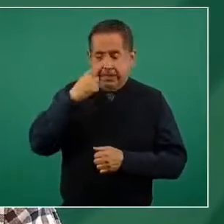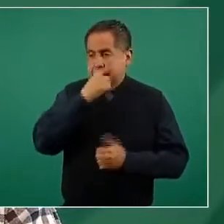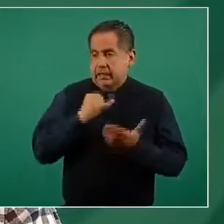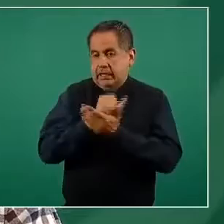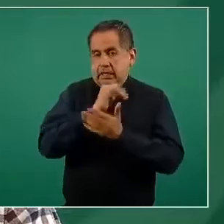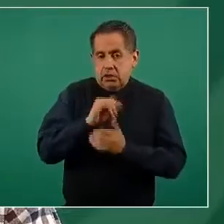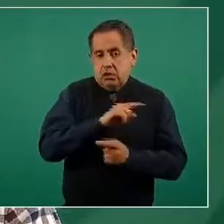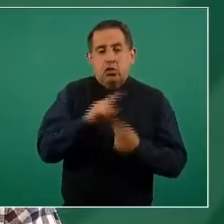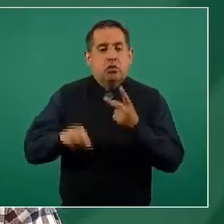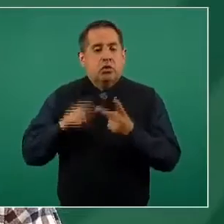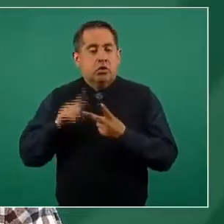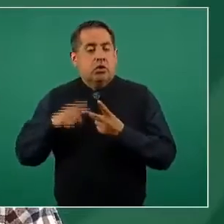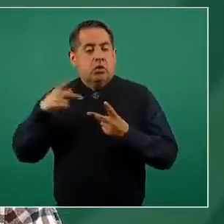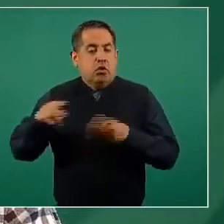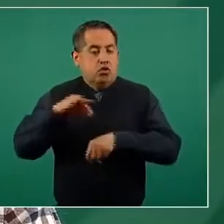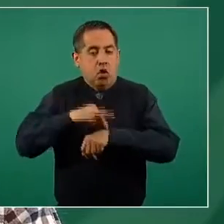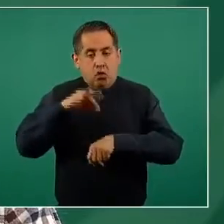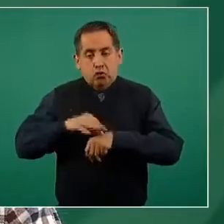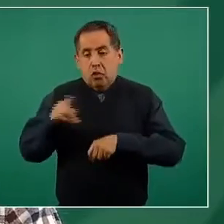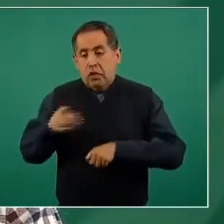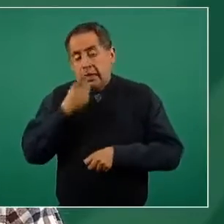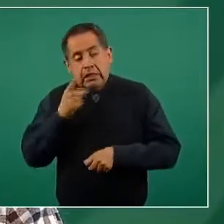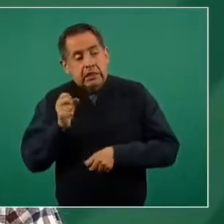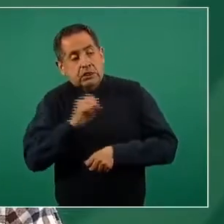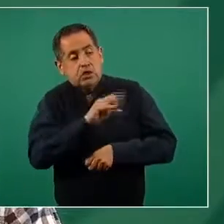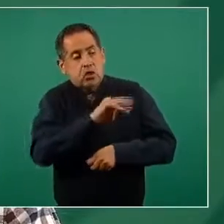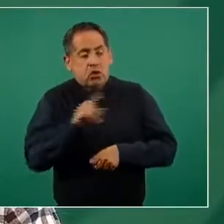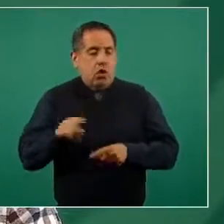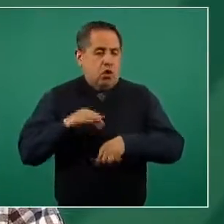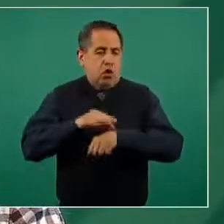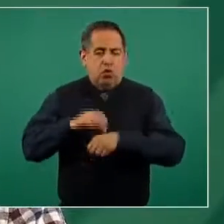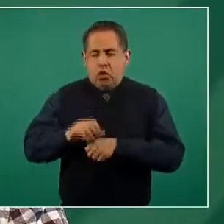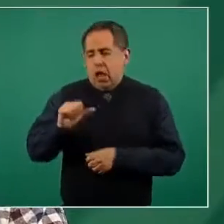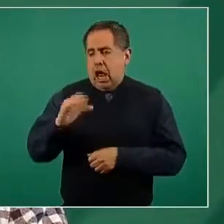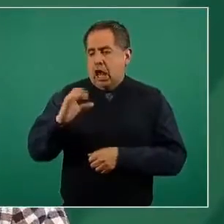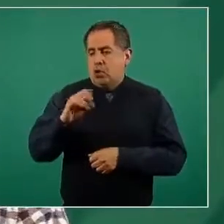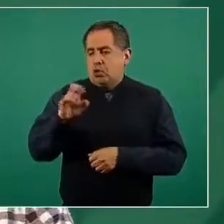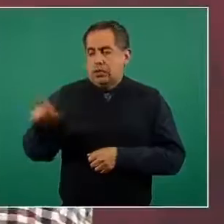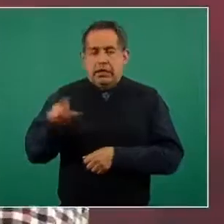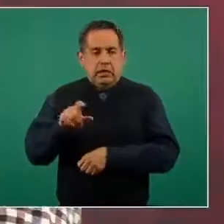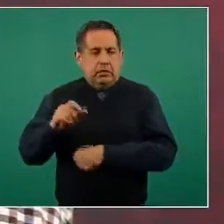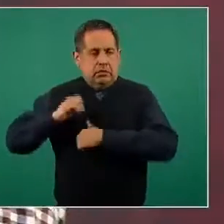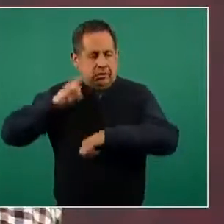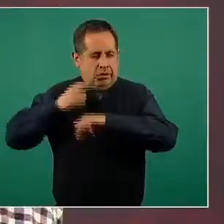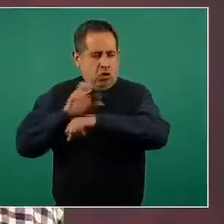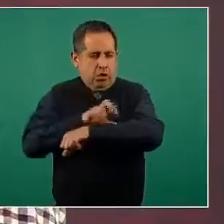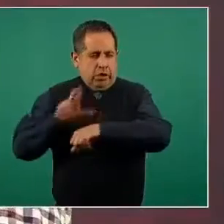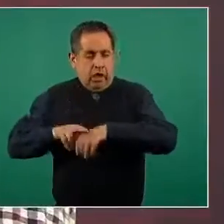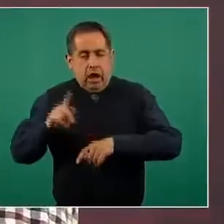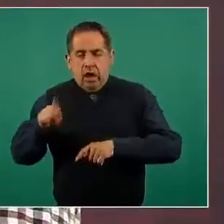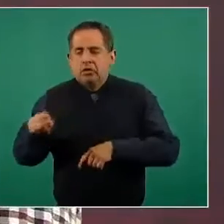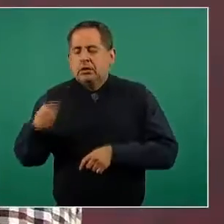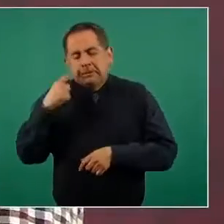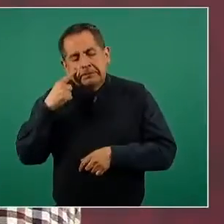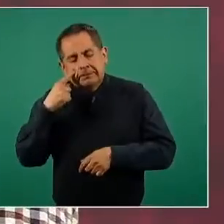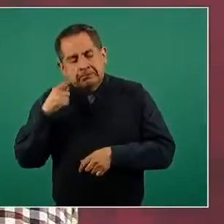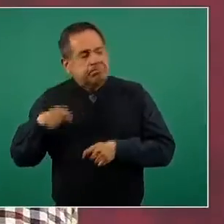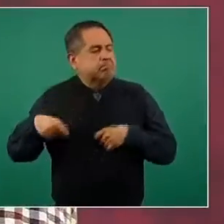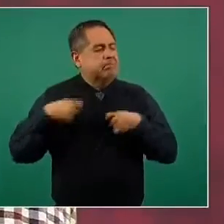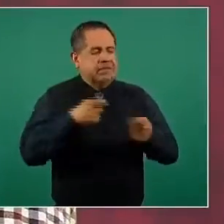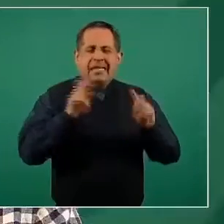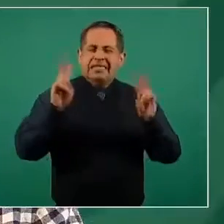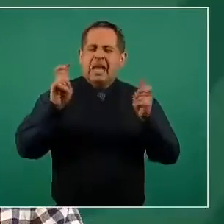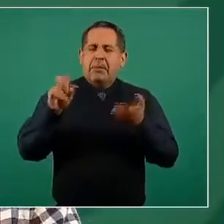en segunda instancia de sus médicos, por lo tanto del doctor Alcocer, quien los coordina, y él es el que tendrá que dar el alta